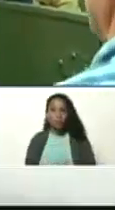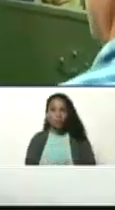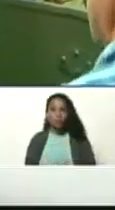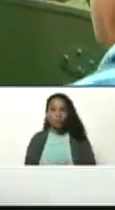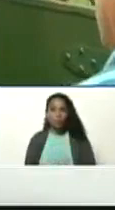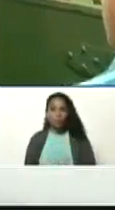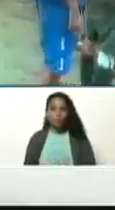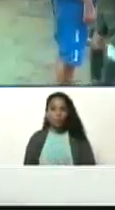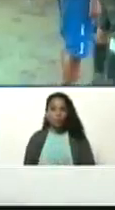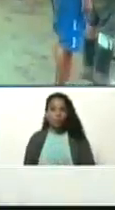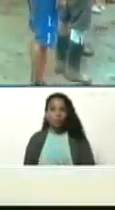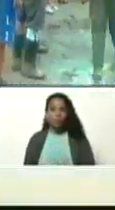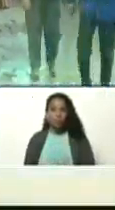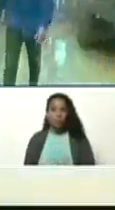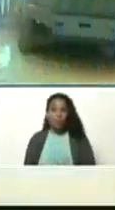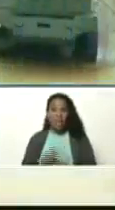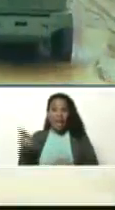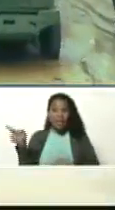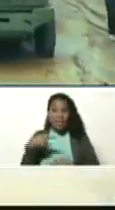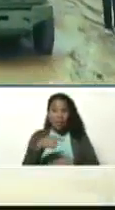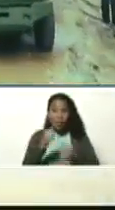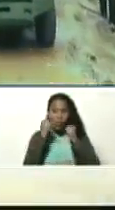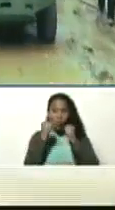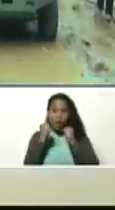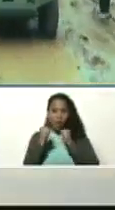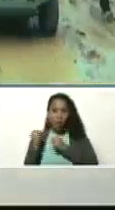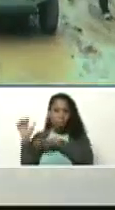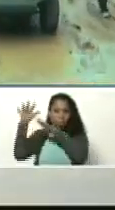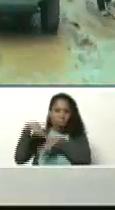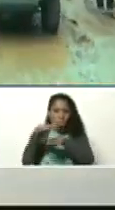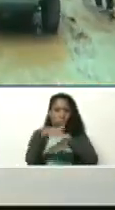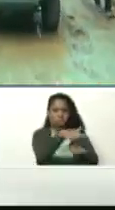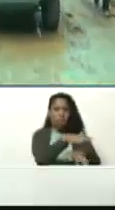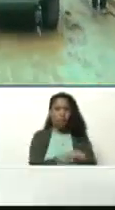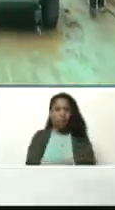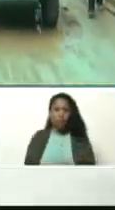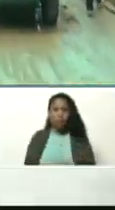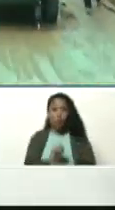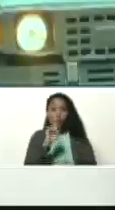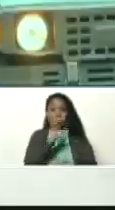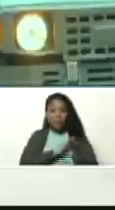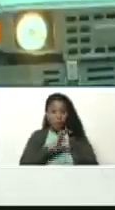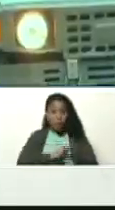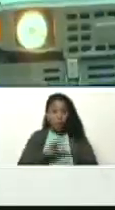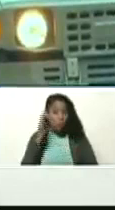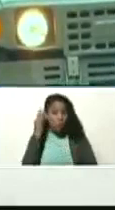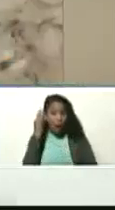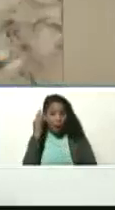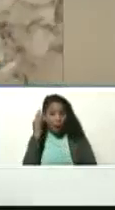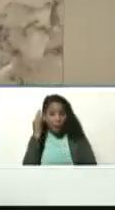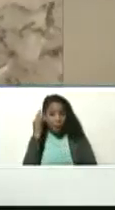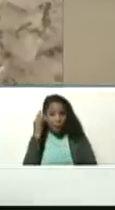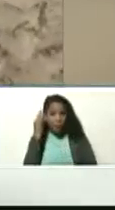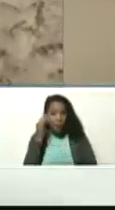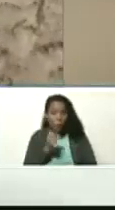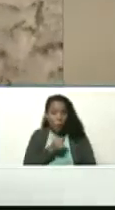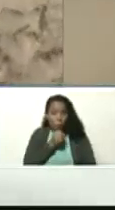y corrió el agua, fuerte, corrió el agua. Me decía una señora